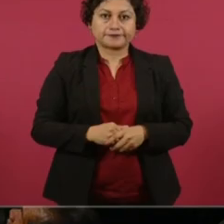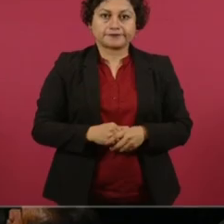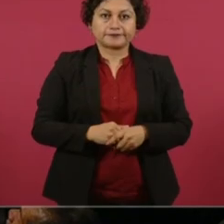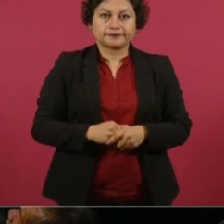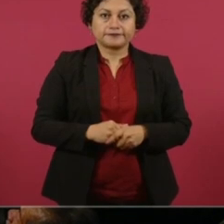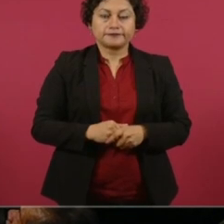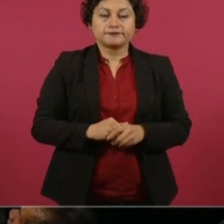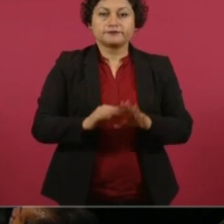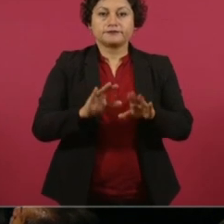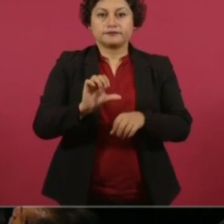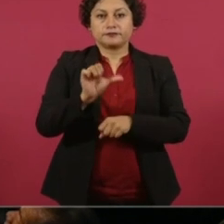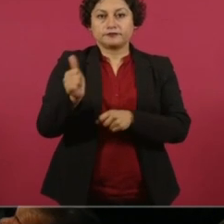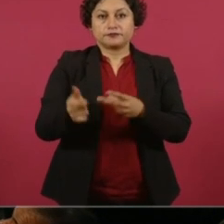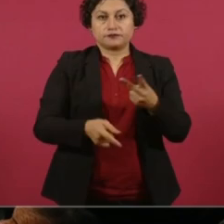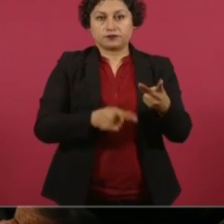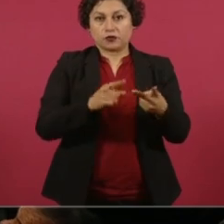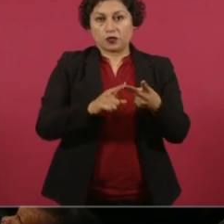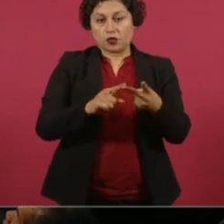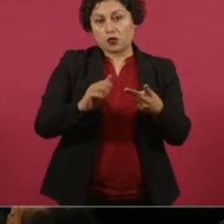Y Francisco Bulnes,